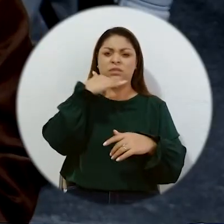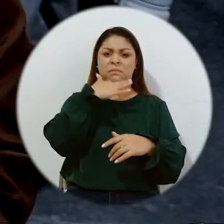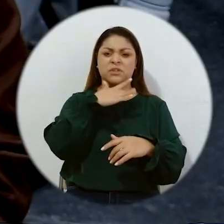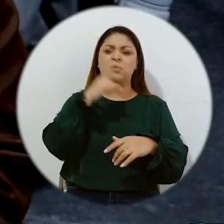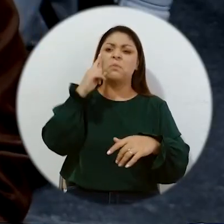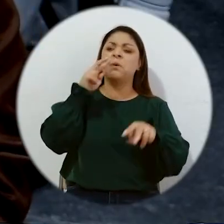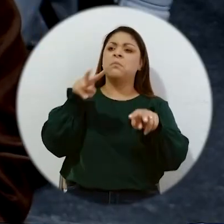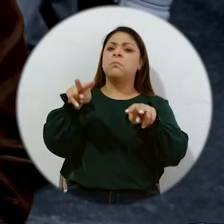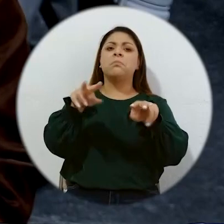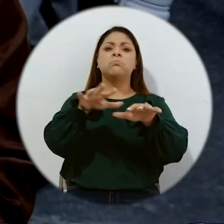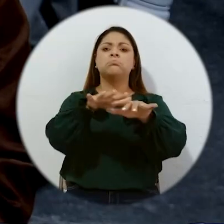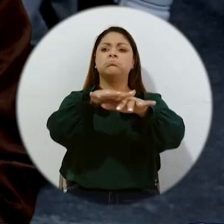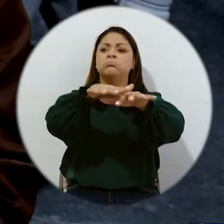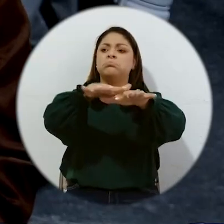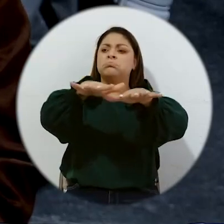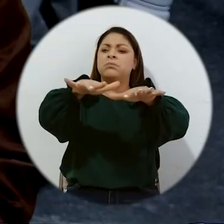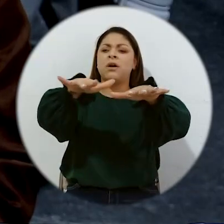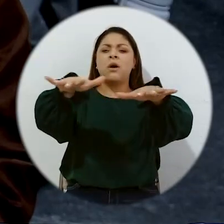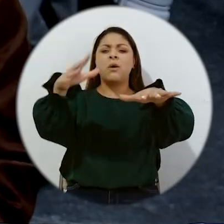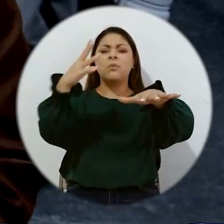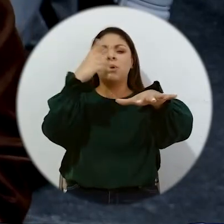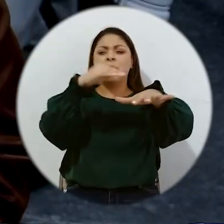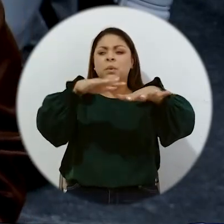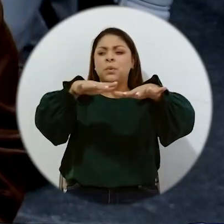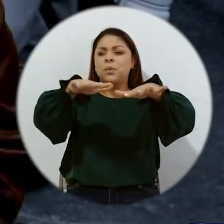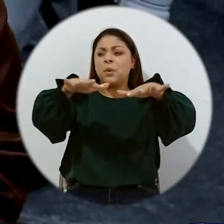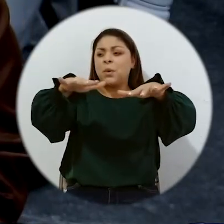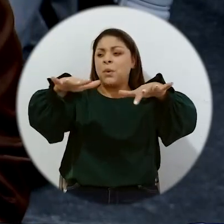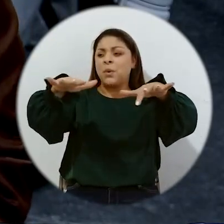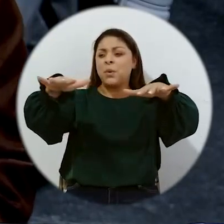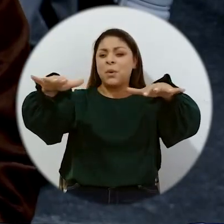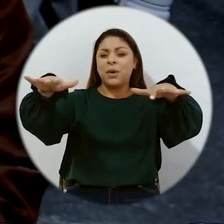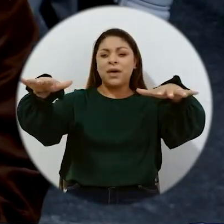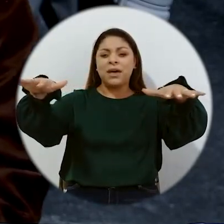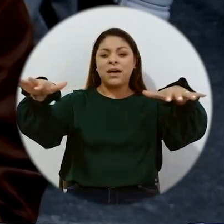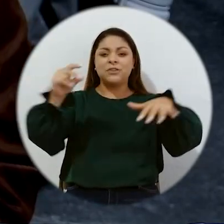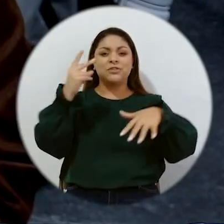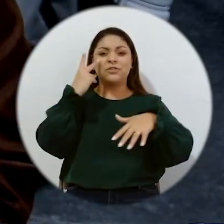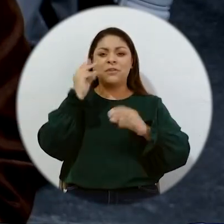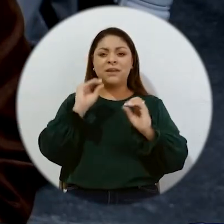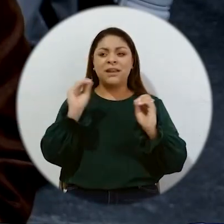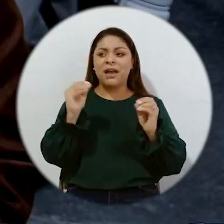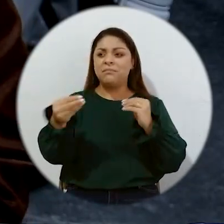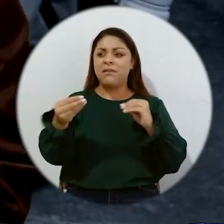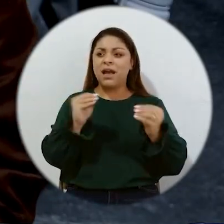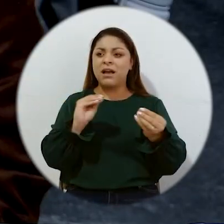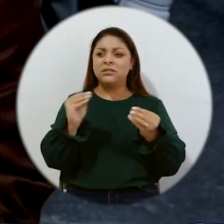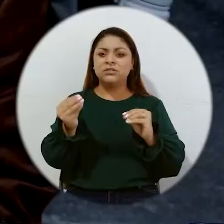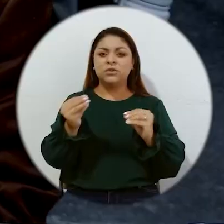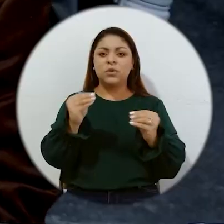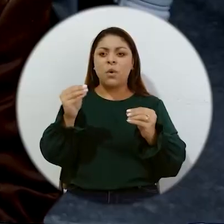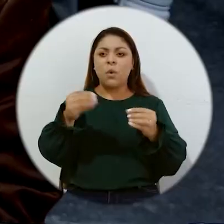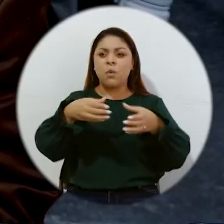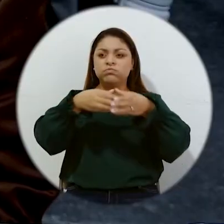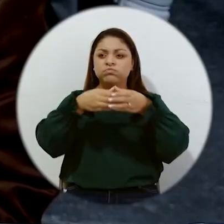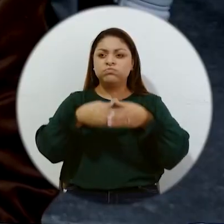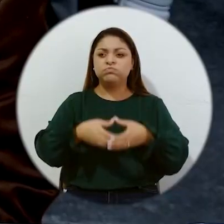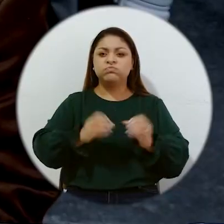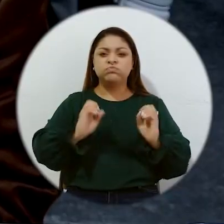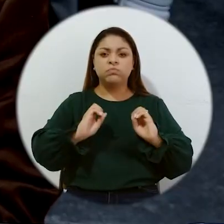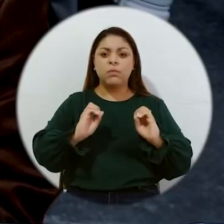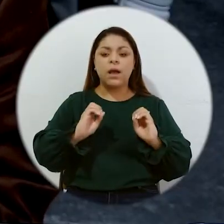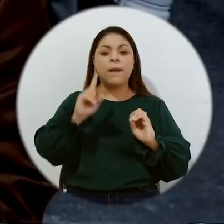no vemos el plástico o no vemos los troncos de madera, pero puede ser que haya